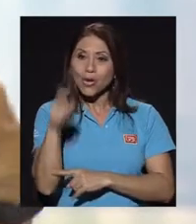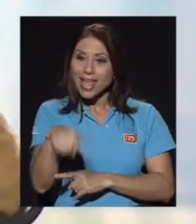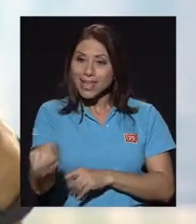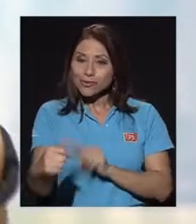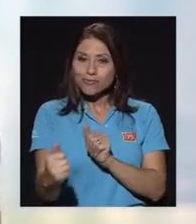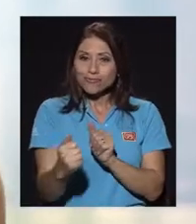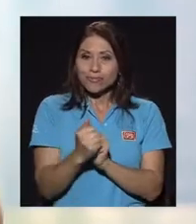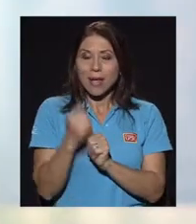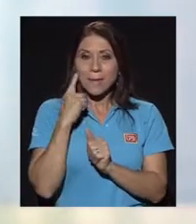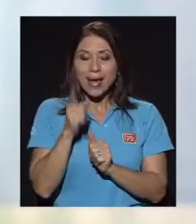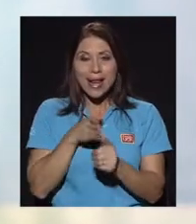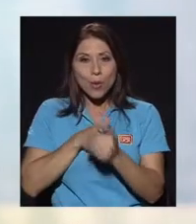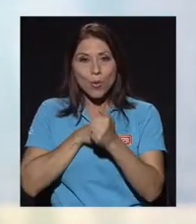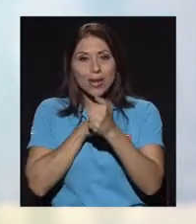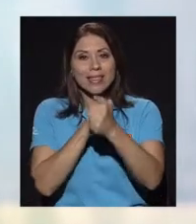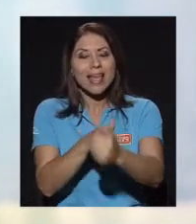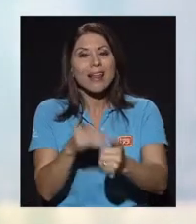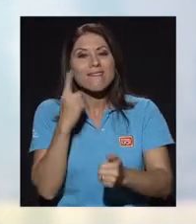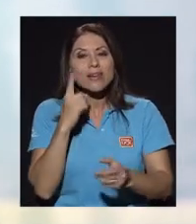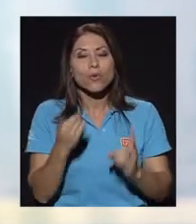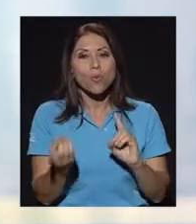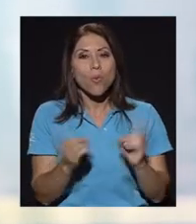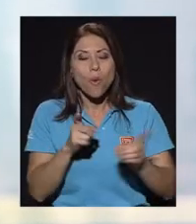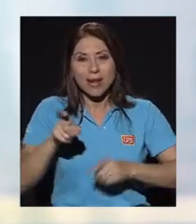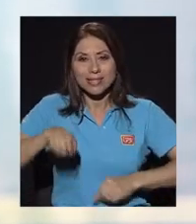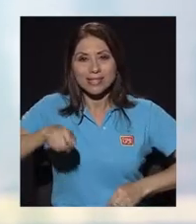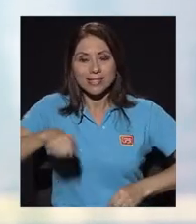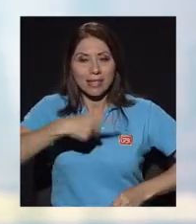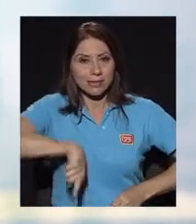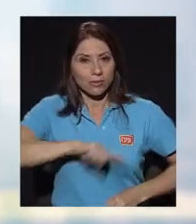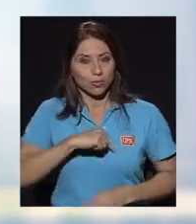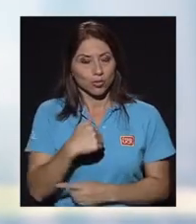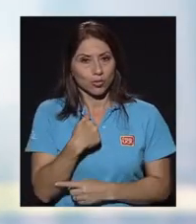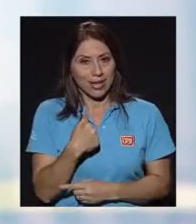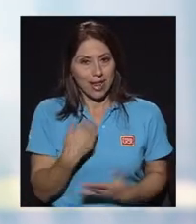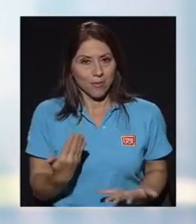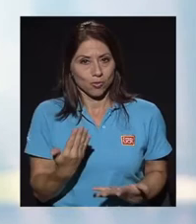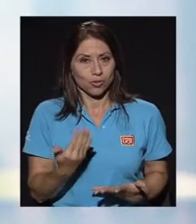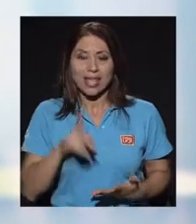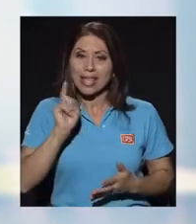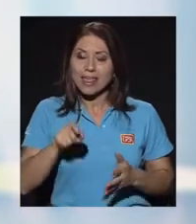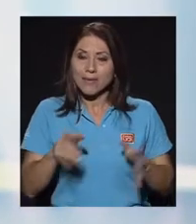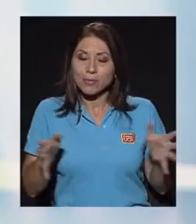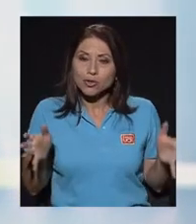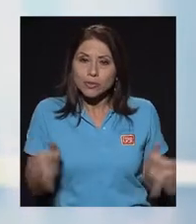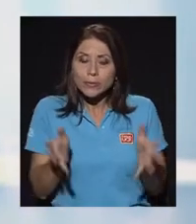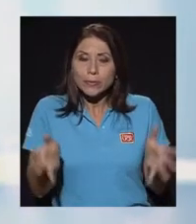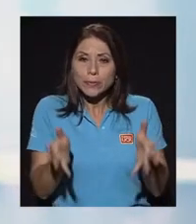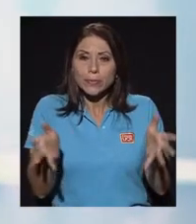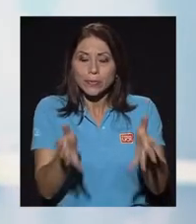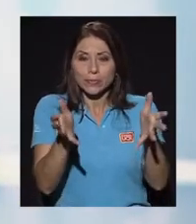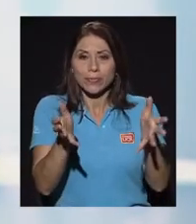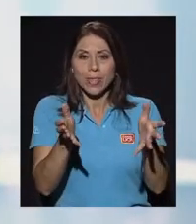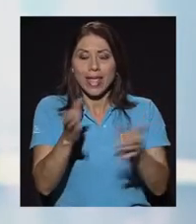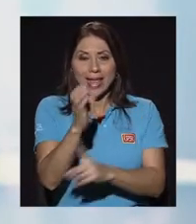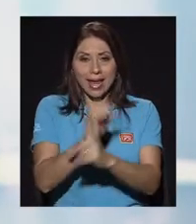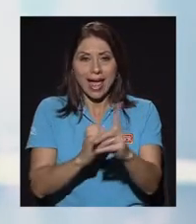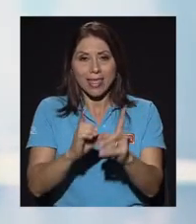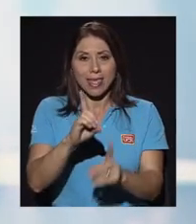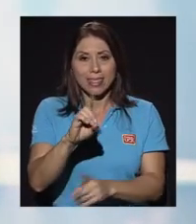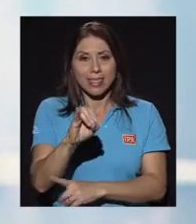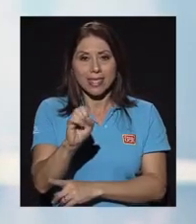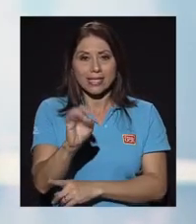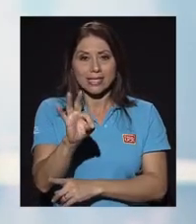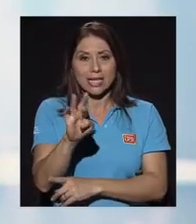nos van a orientar a ver cuáles son las necesidades que nosotros tenemos que generar en cada